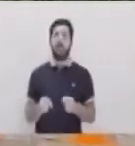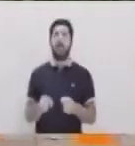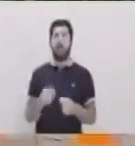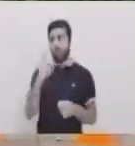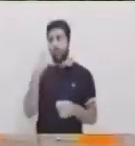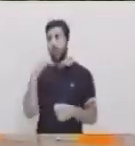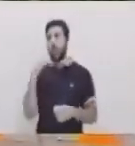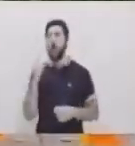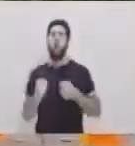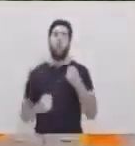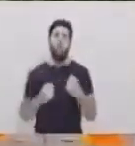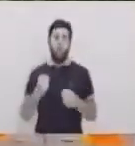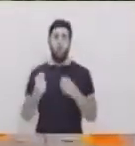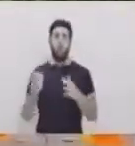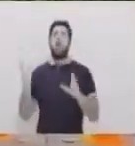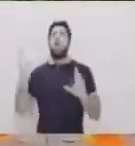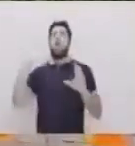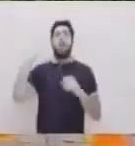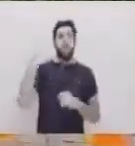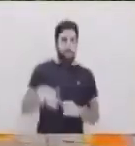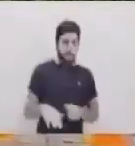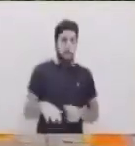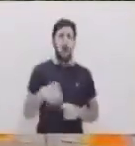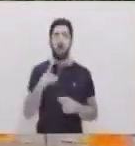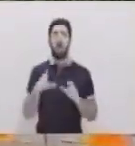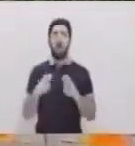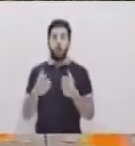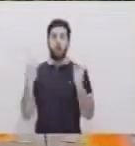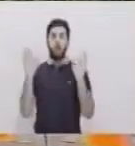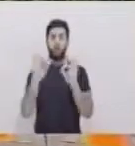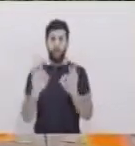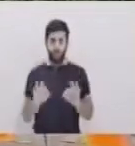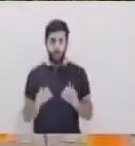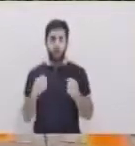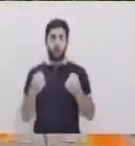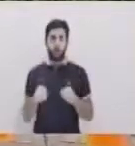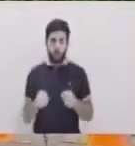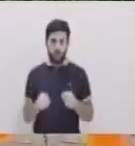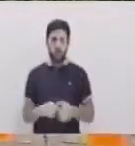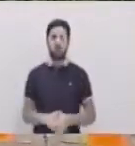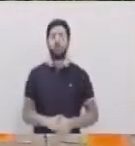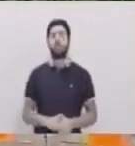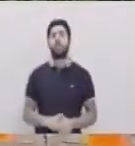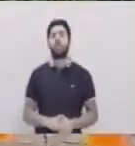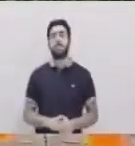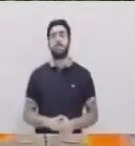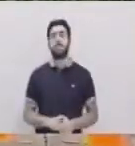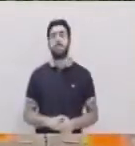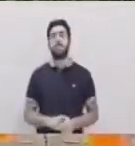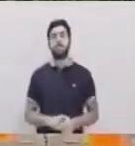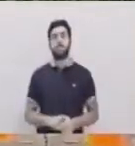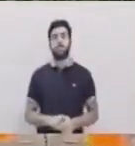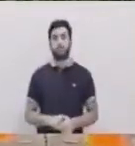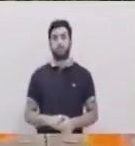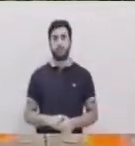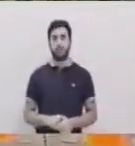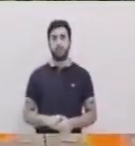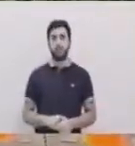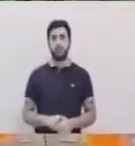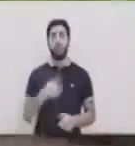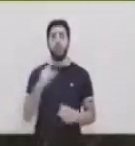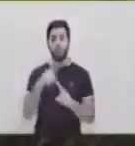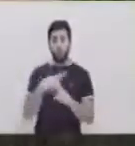de aproximación, los pasos de ubicación, los pasos de batida, los brazos traen la inercia del